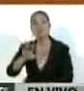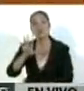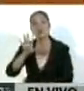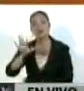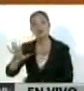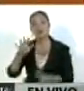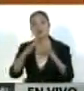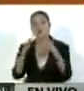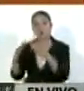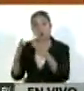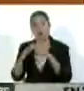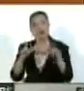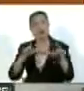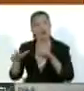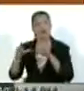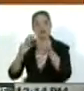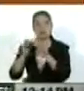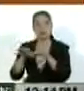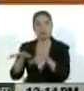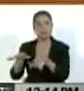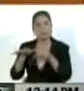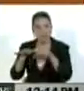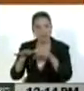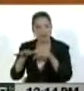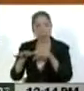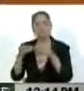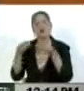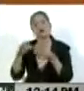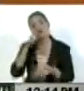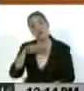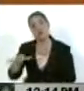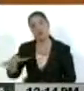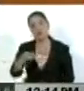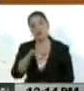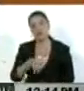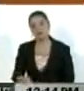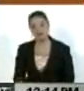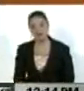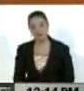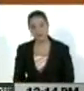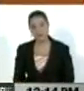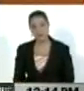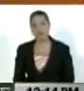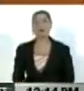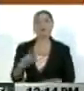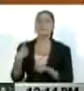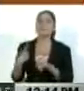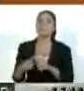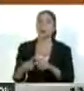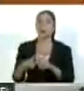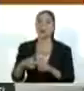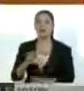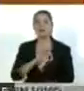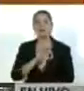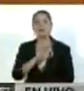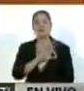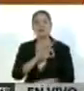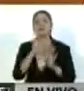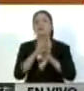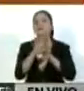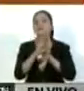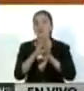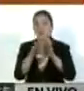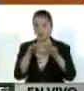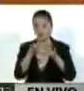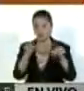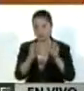305.655 viviendas rehabilitadas completamente para nuestro pueblo. En cuanto a la entrega de títulos de propiedad, estamos